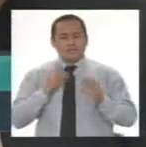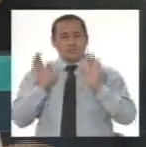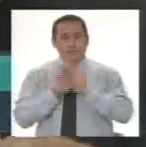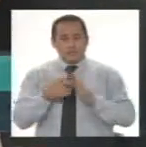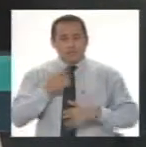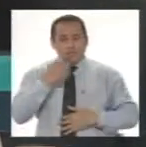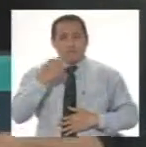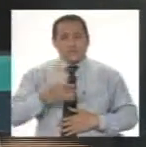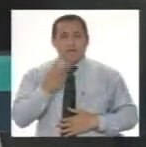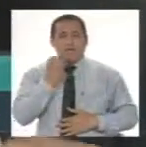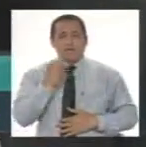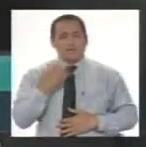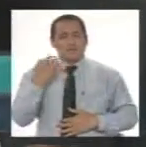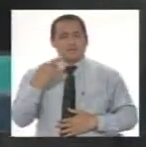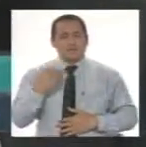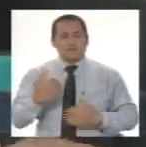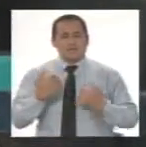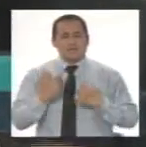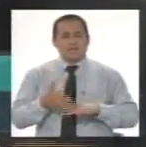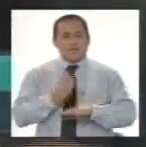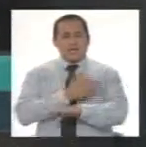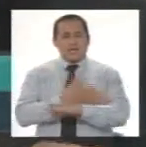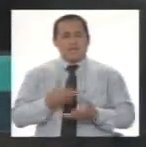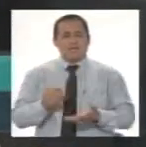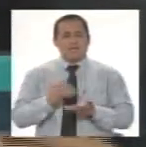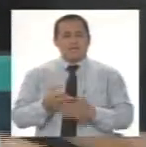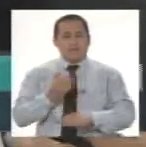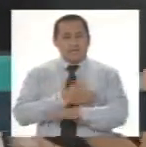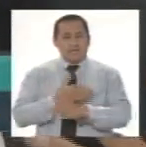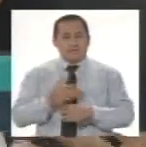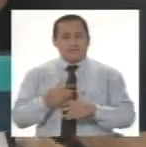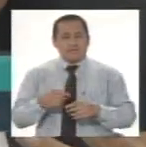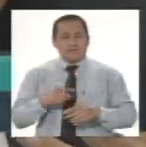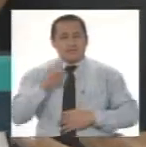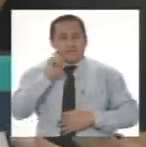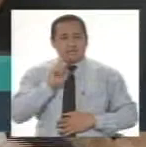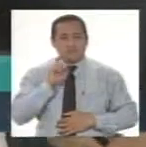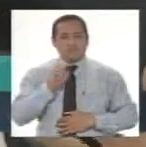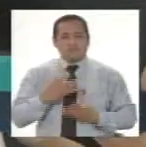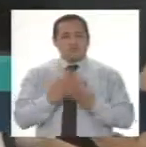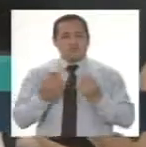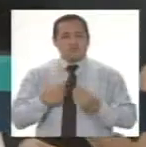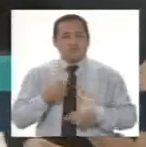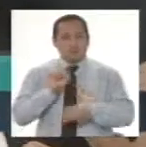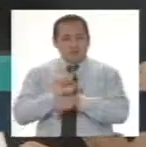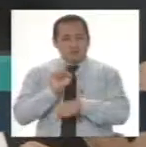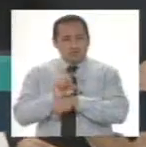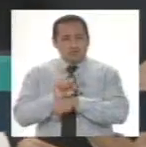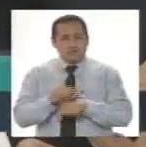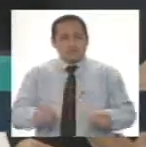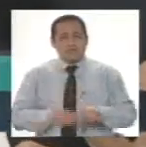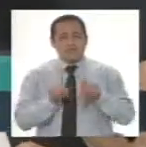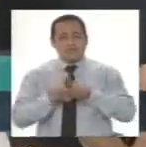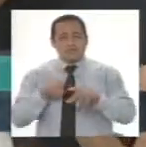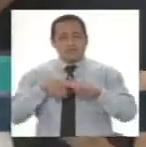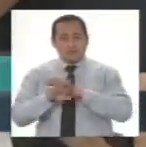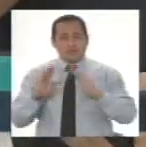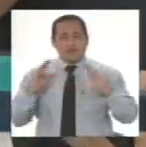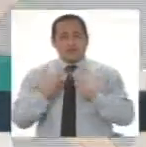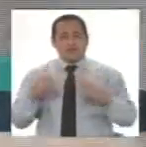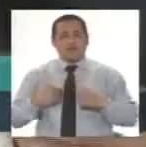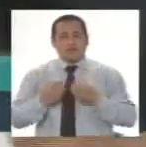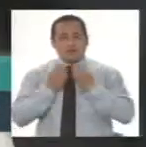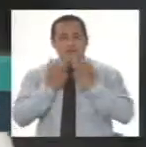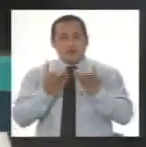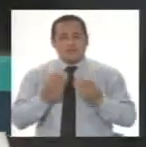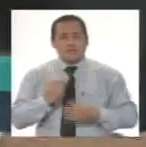las adolescentes cada vez tienen relaciones a más temprana edad. Por lo tanto, orientación, educación, en la casa no les